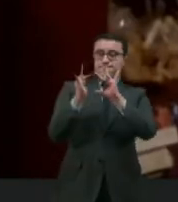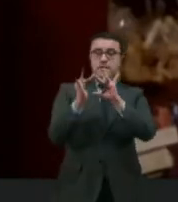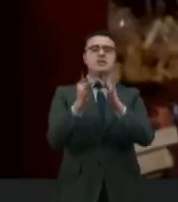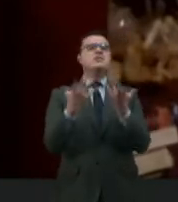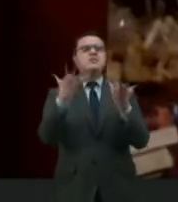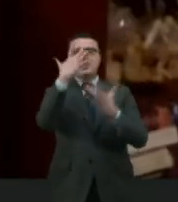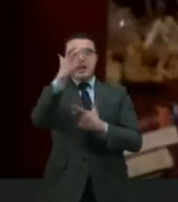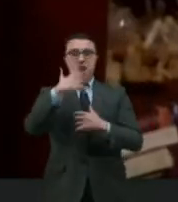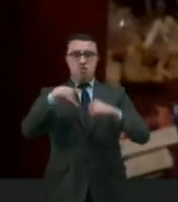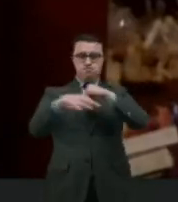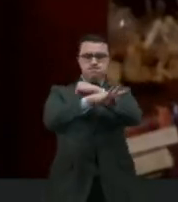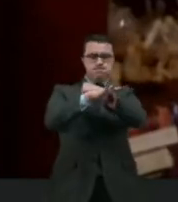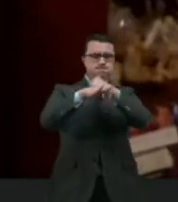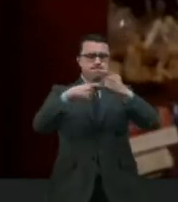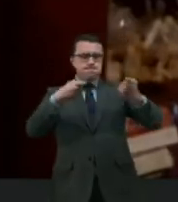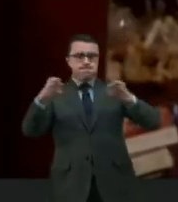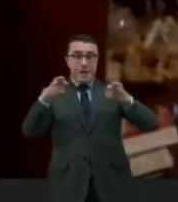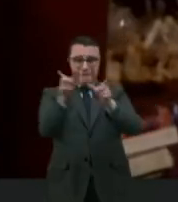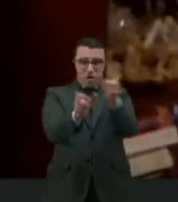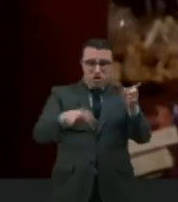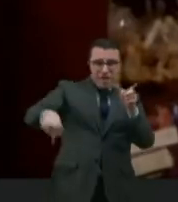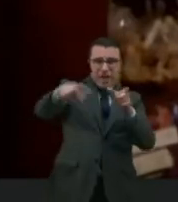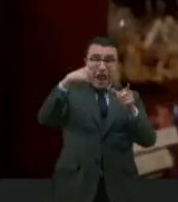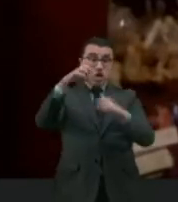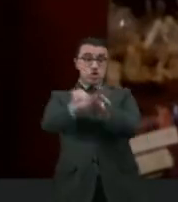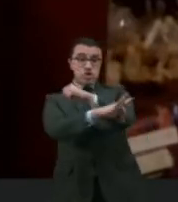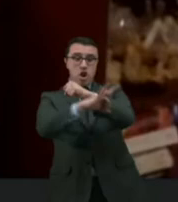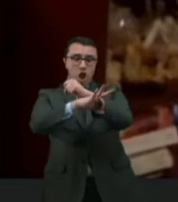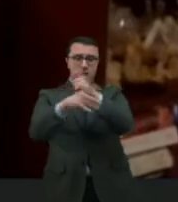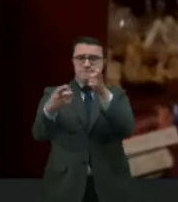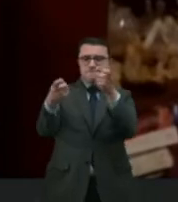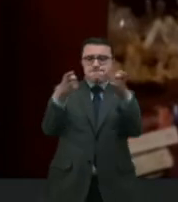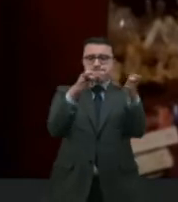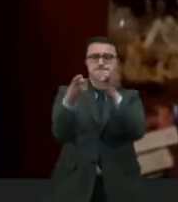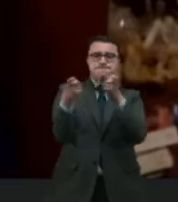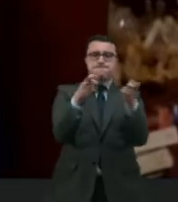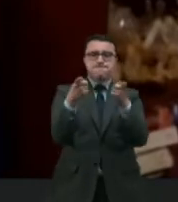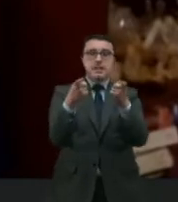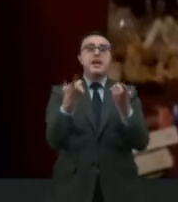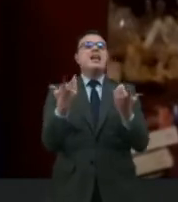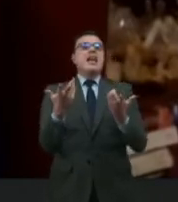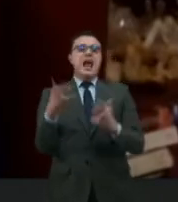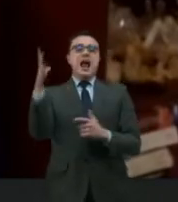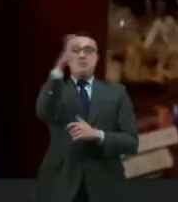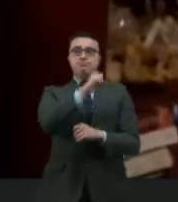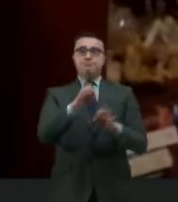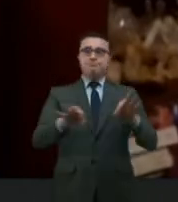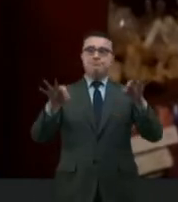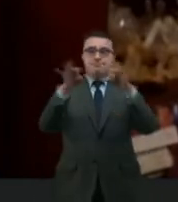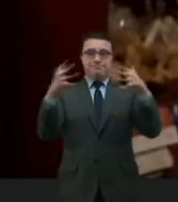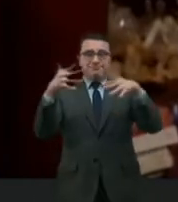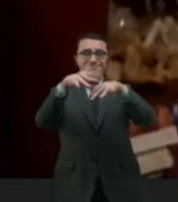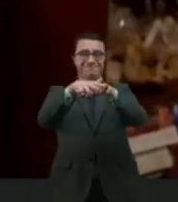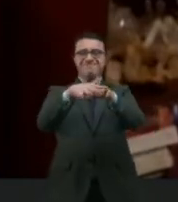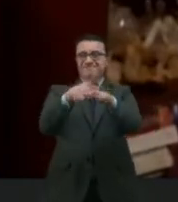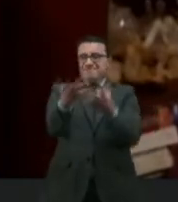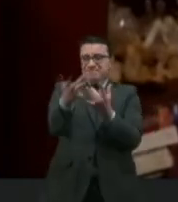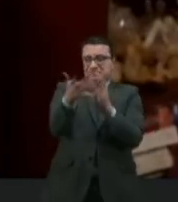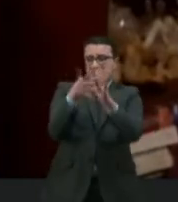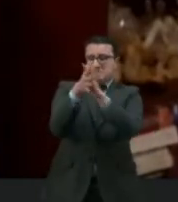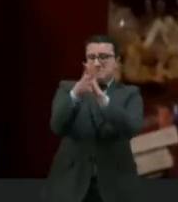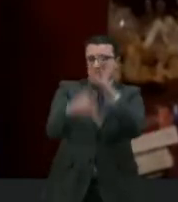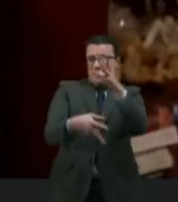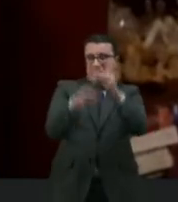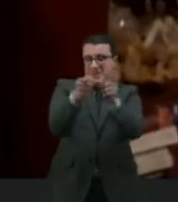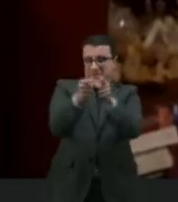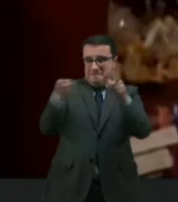tu psicología, manejar la psicología de otras personas. Y pues digamos que hay unos paralelismos interesantes, ahorita hablamos de eso. Ahora,